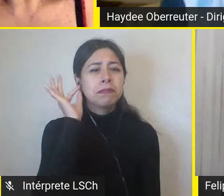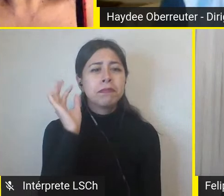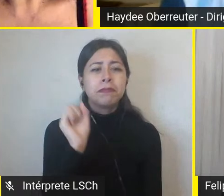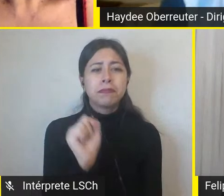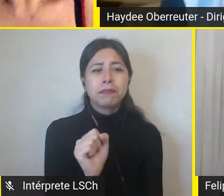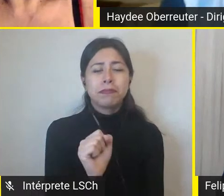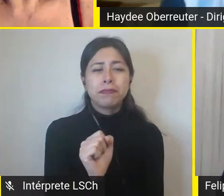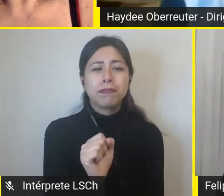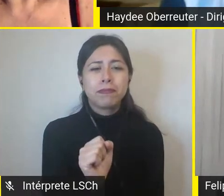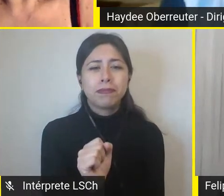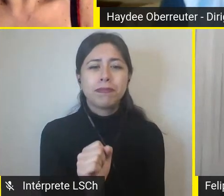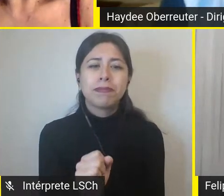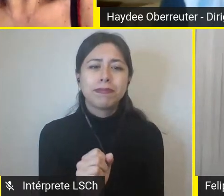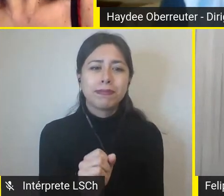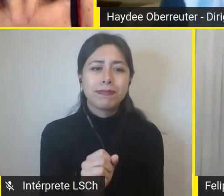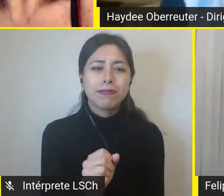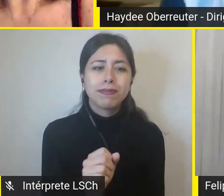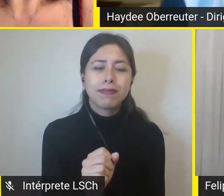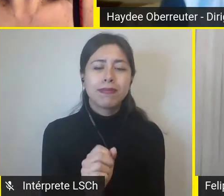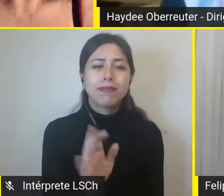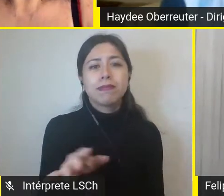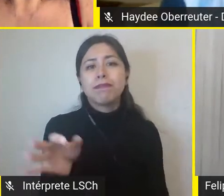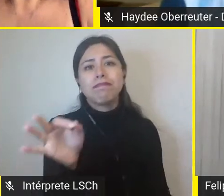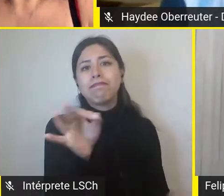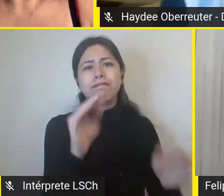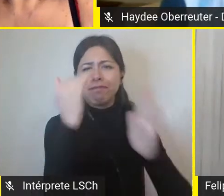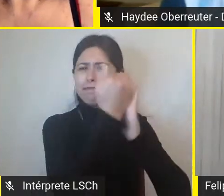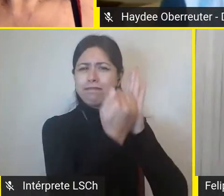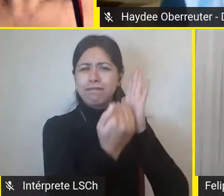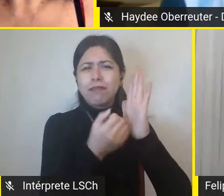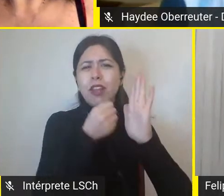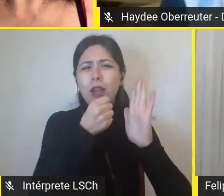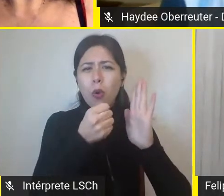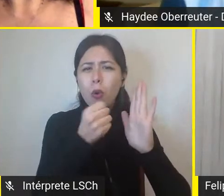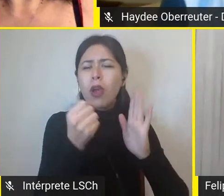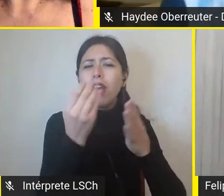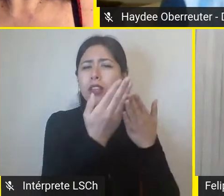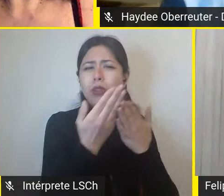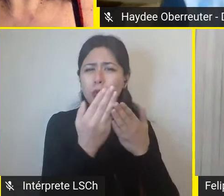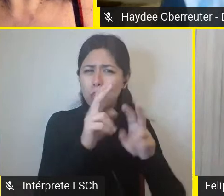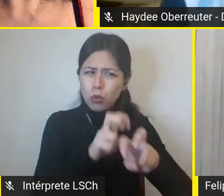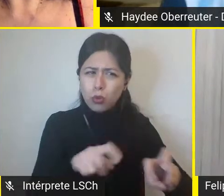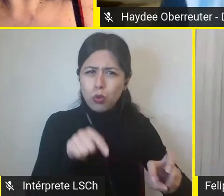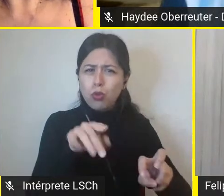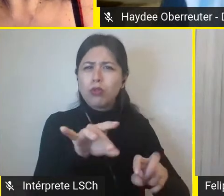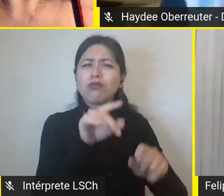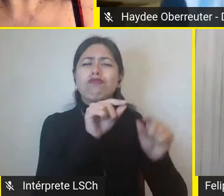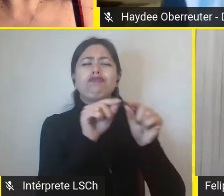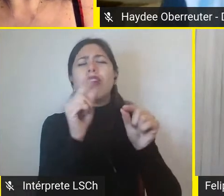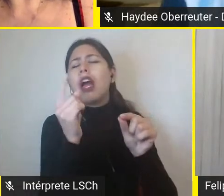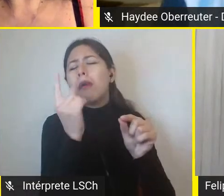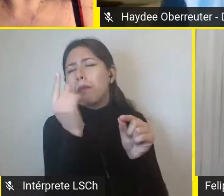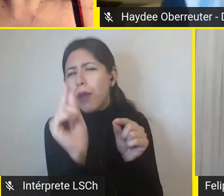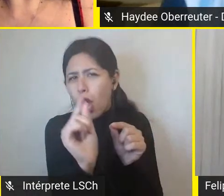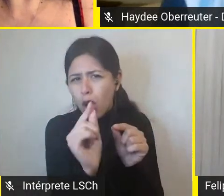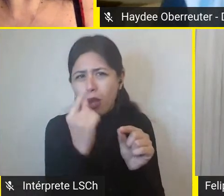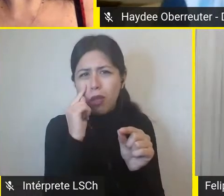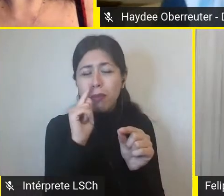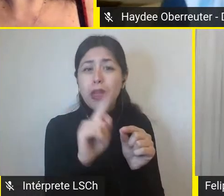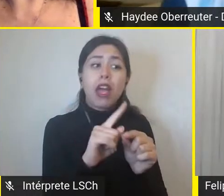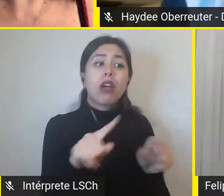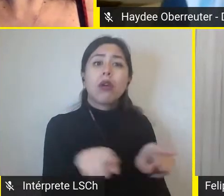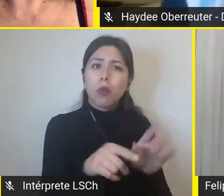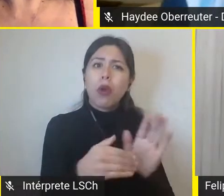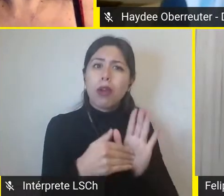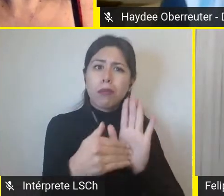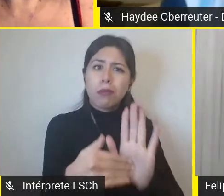Chile, según, bueno, estas encuestas y estos estudios, que igual hay que tomarlas con un grano de sal, pero siempre muestran que